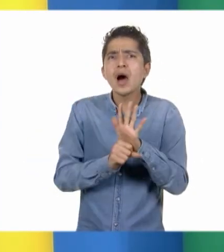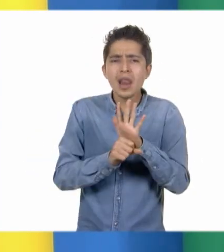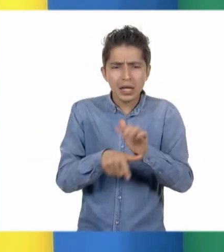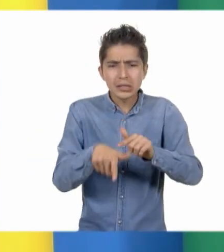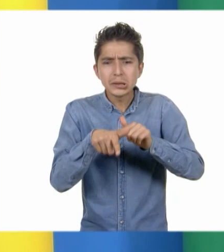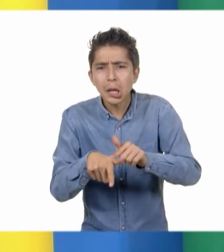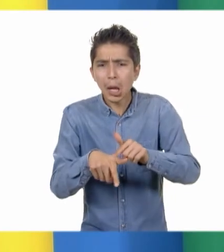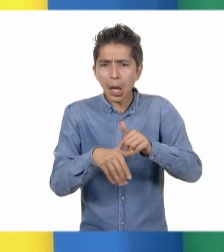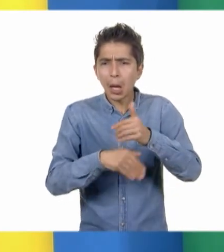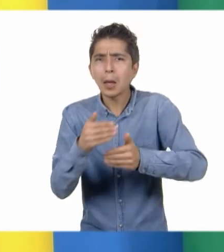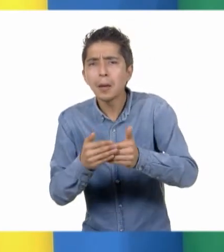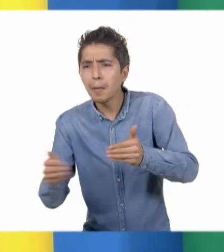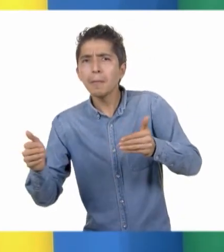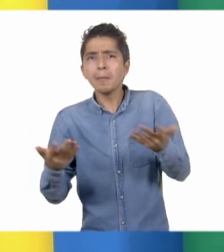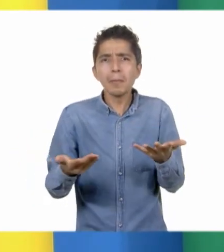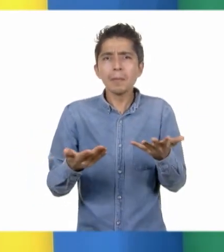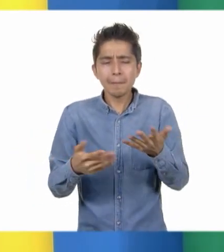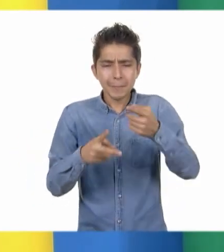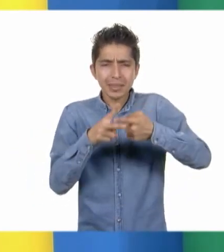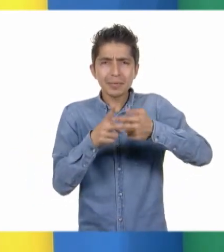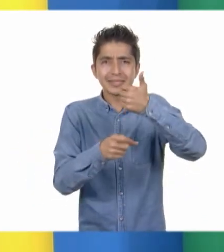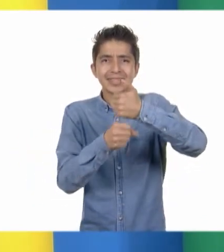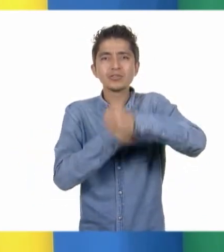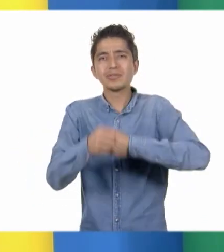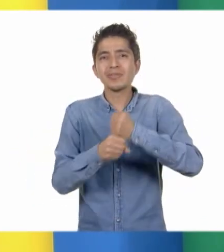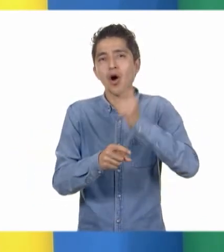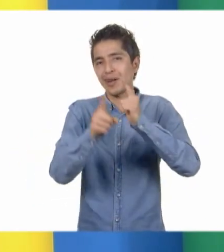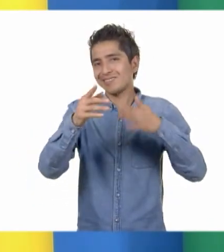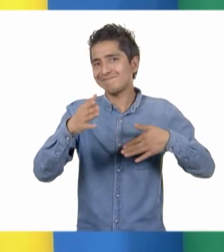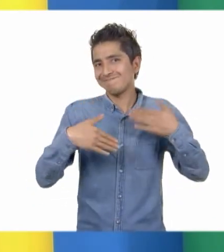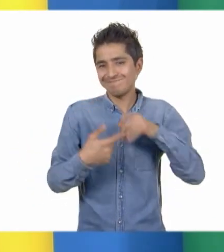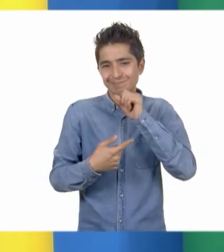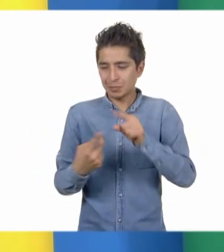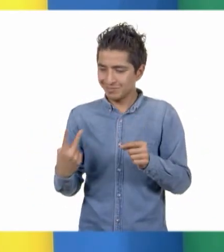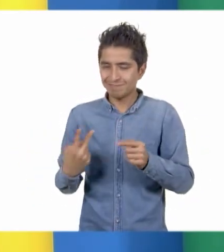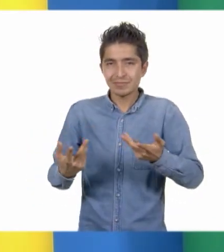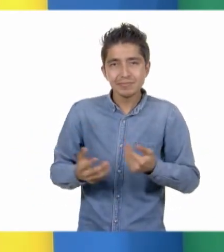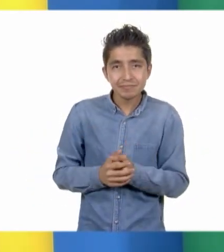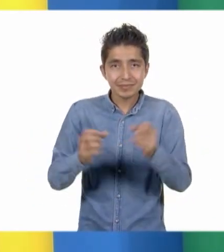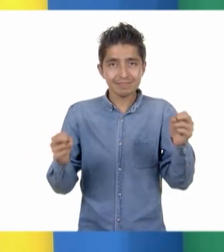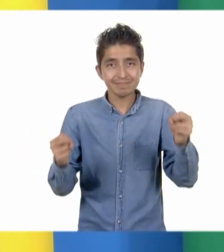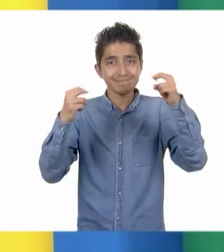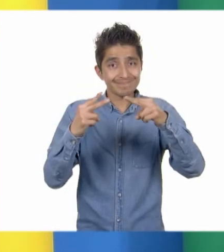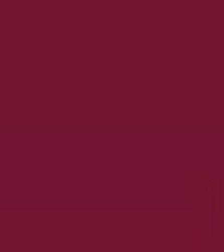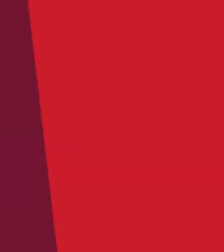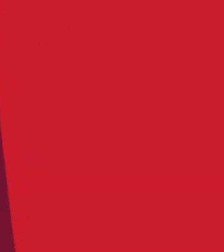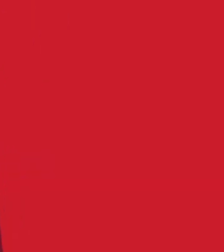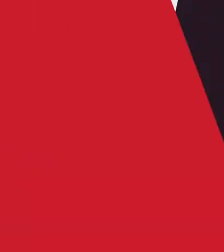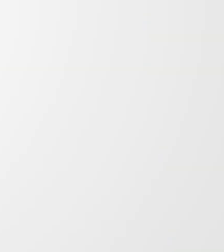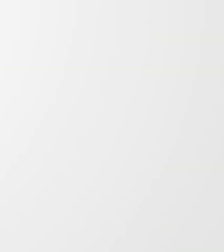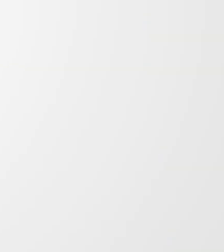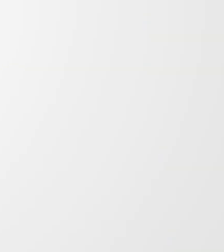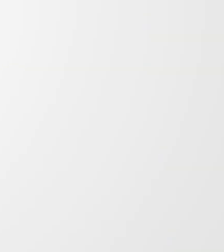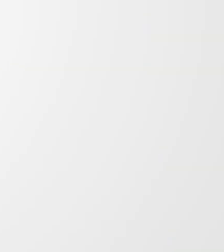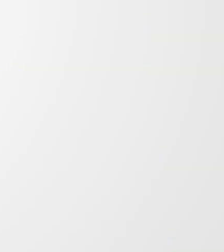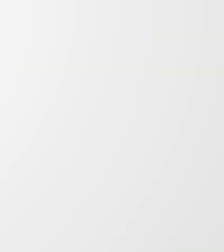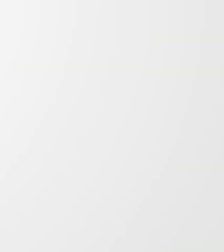de matemáticas de 6º grado? Y espero que lo hayan disfrutado tanto como nosotras. Nos vemos, hasta la próxima.